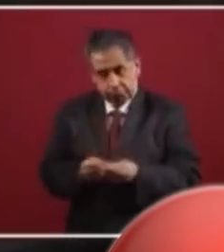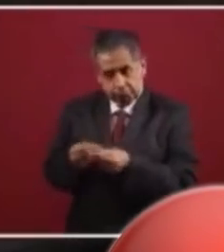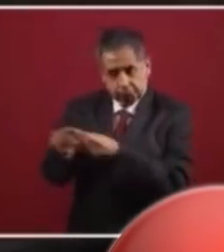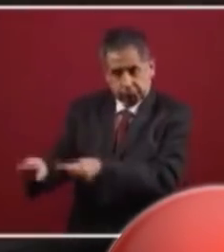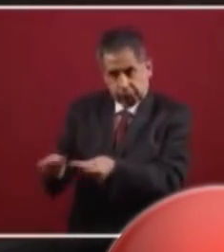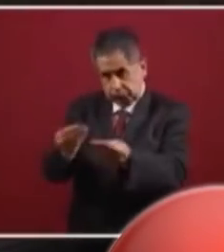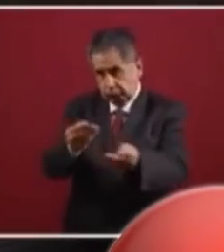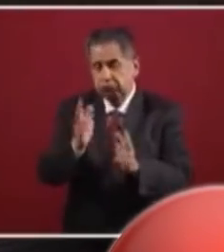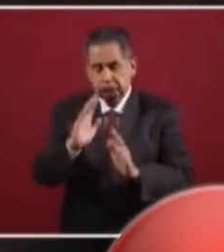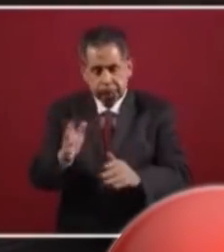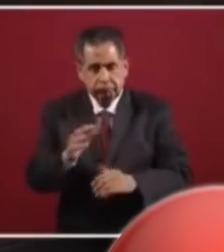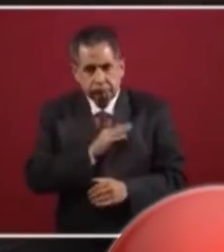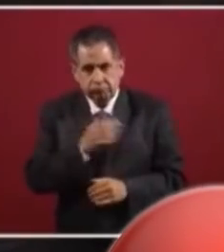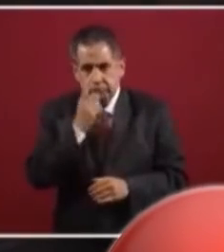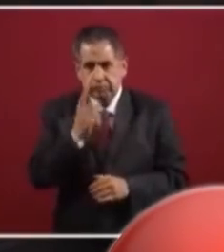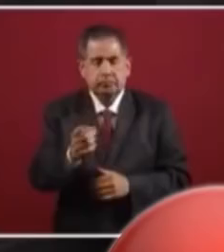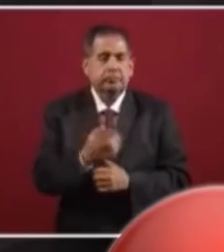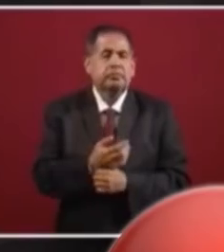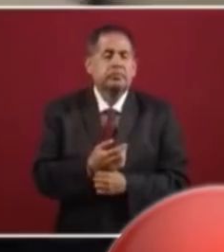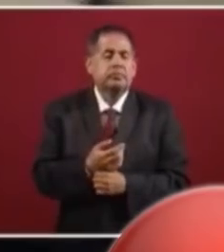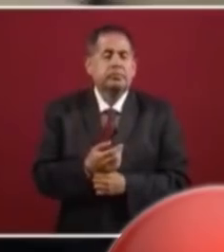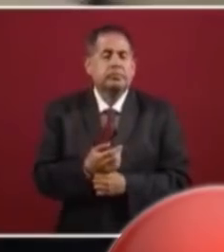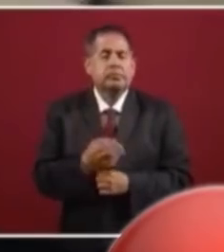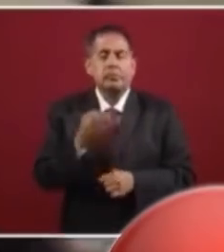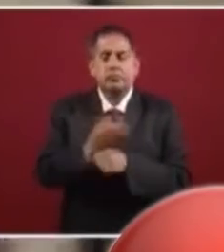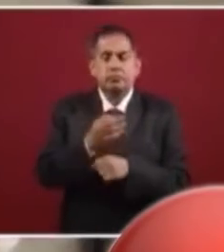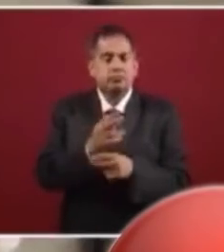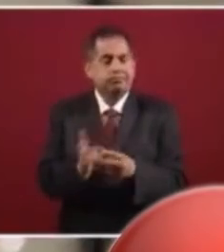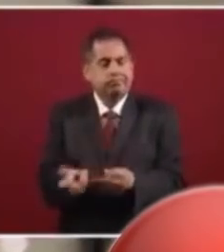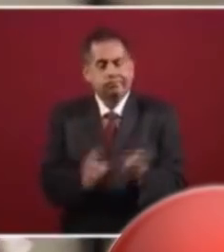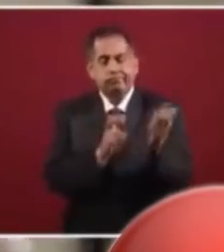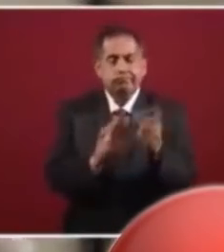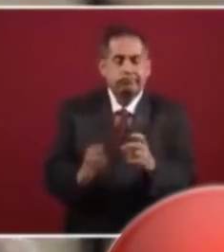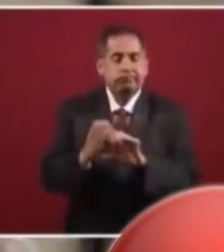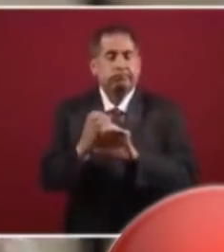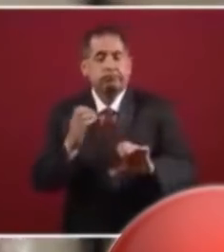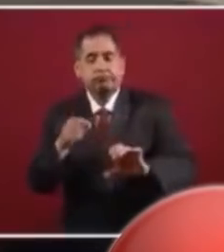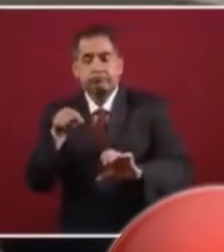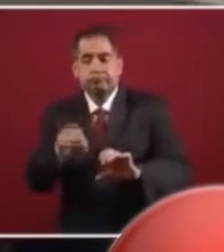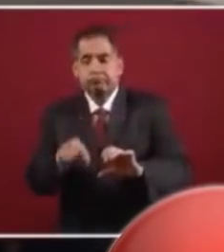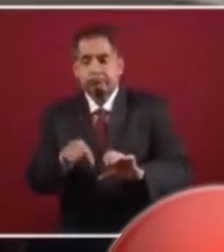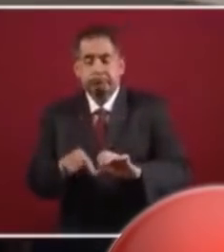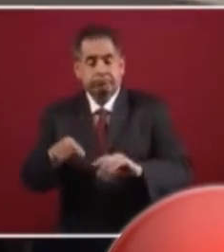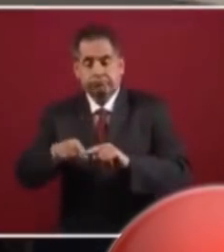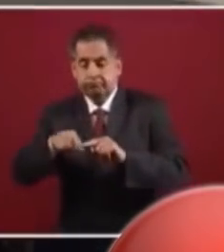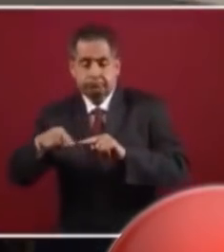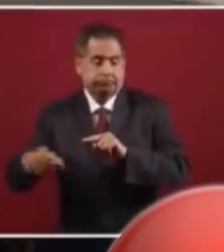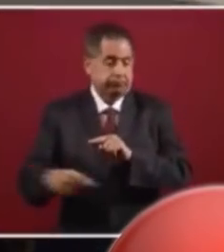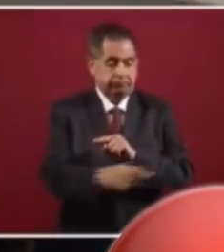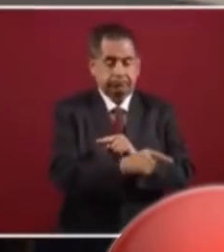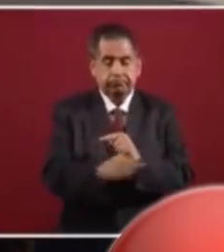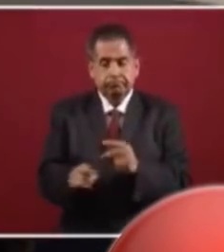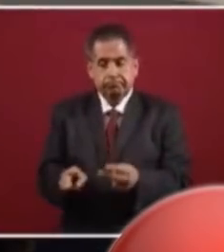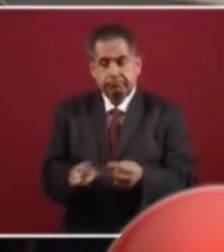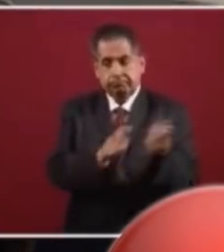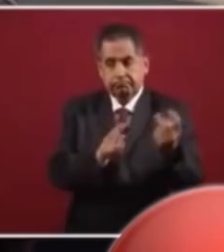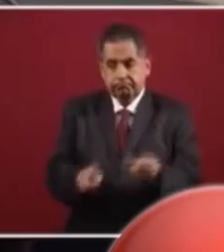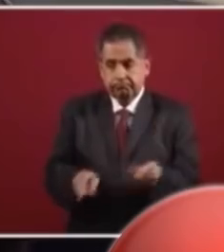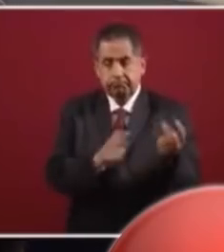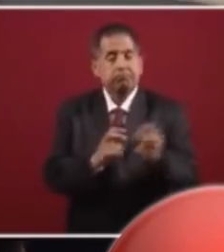le puedo decir que están ordenando un ducto que va con